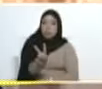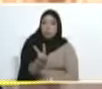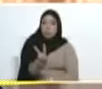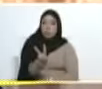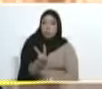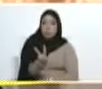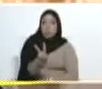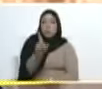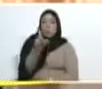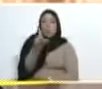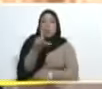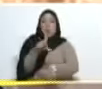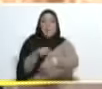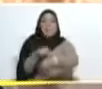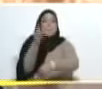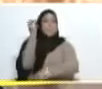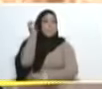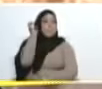doctora